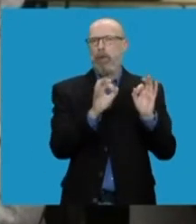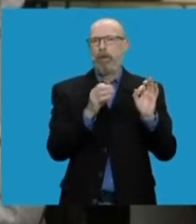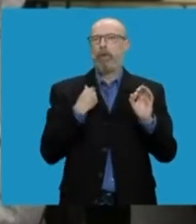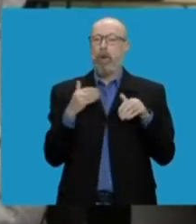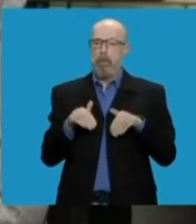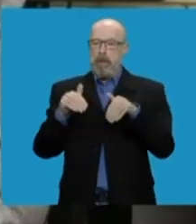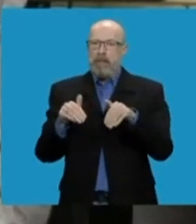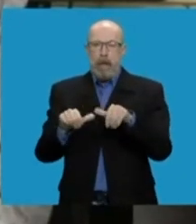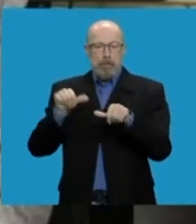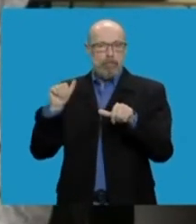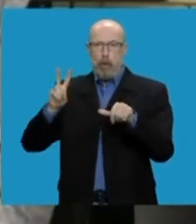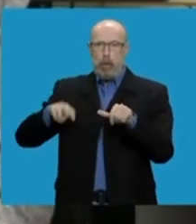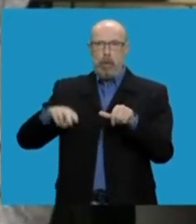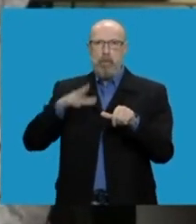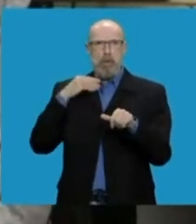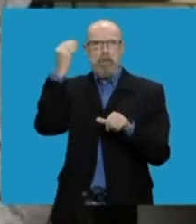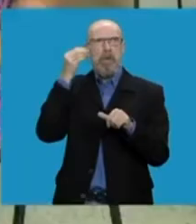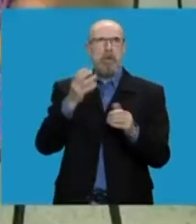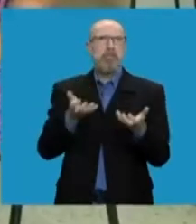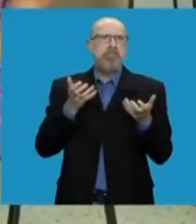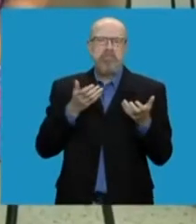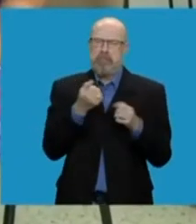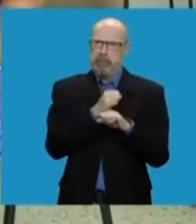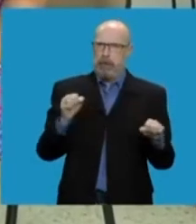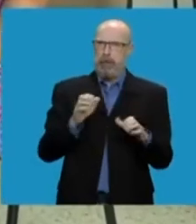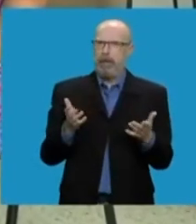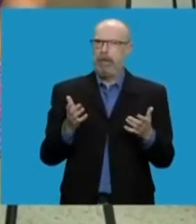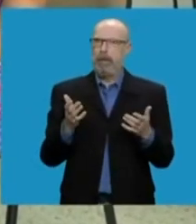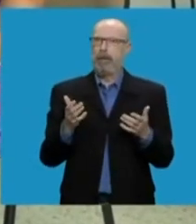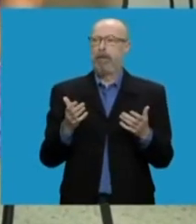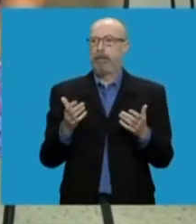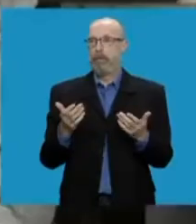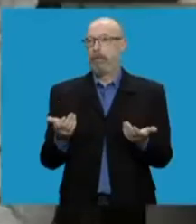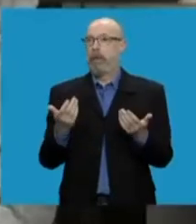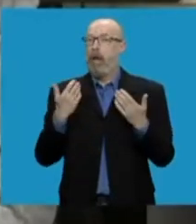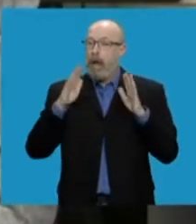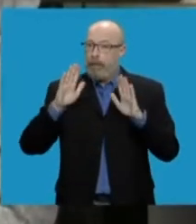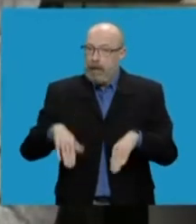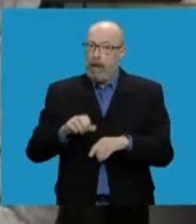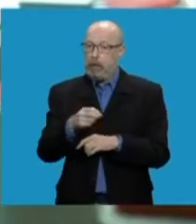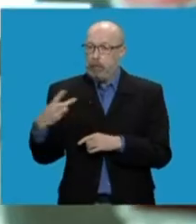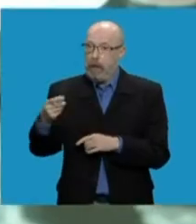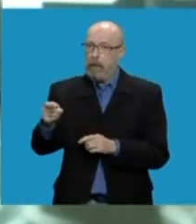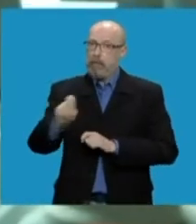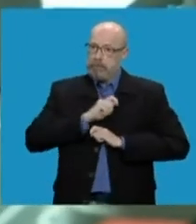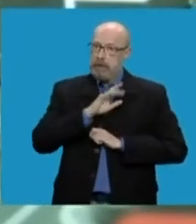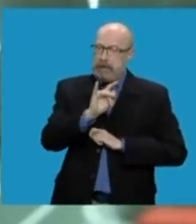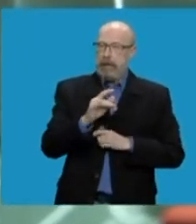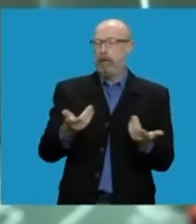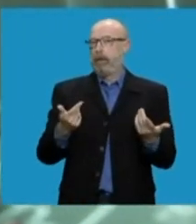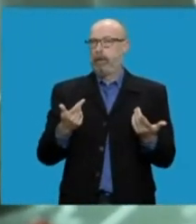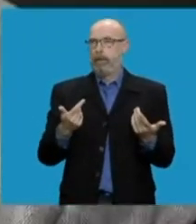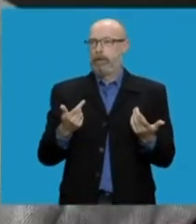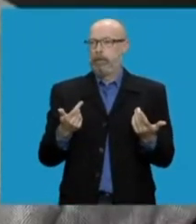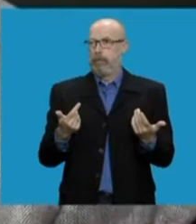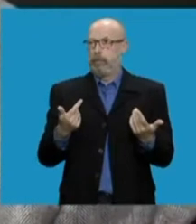hasta el momento porque pensaba que no podría llegar nunca, y mira por dónde, pues bueno, ha resultado que en esta ocasión sí. No me imagino la vida sin la